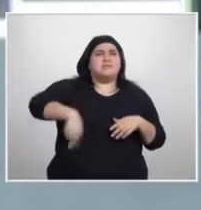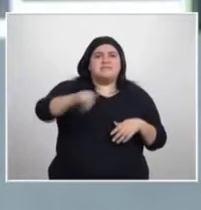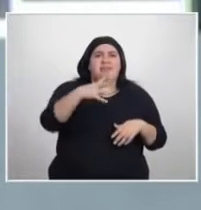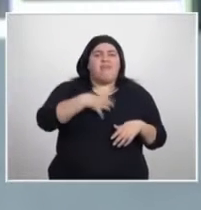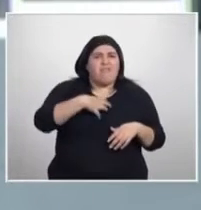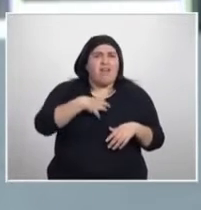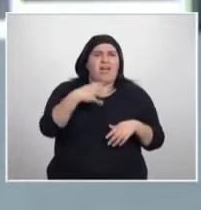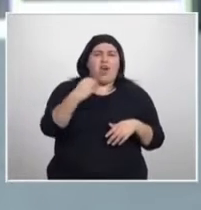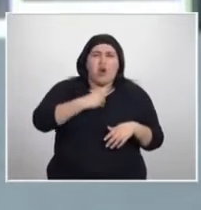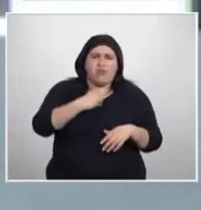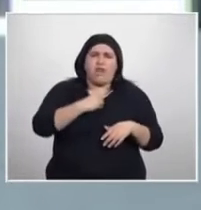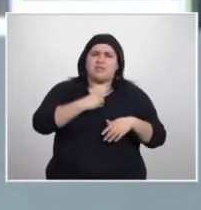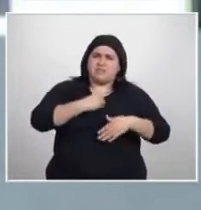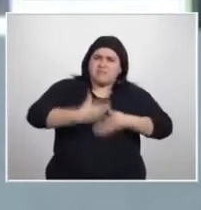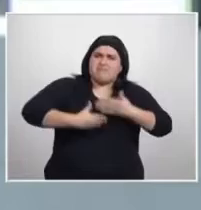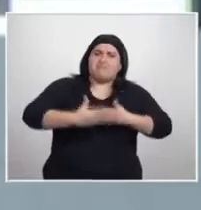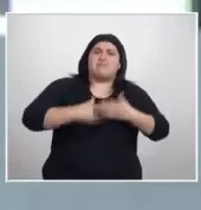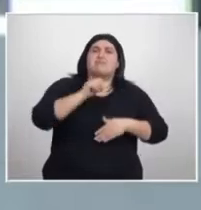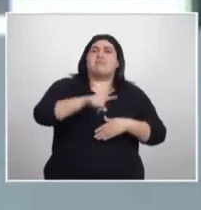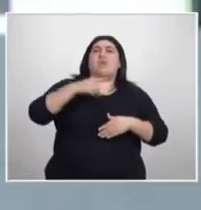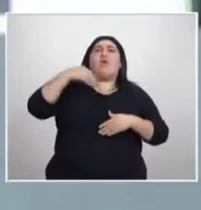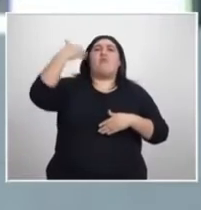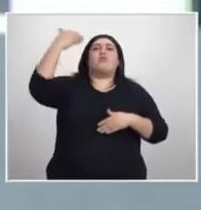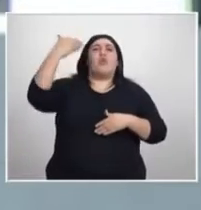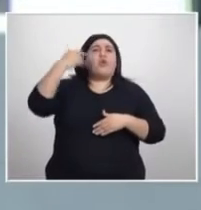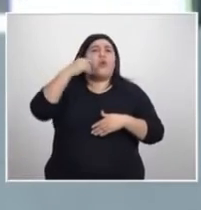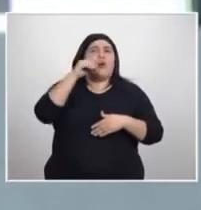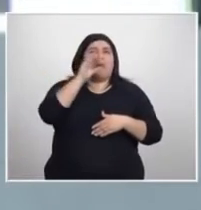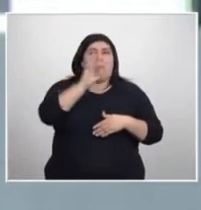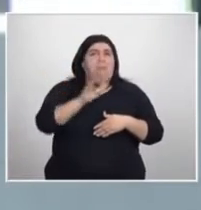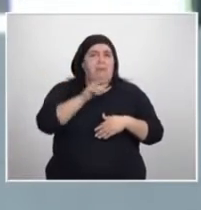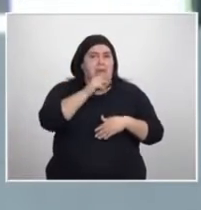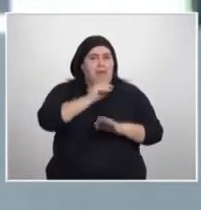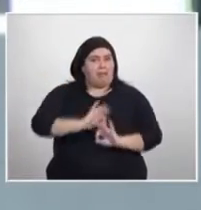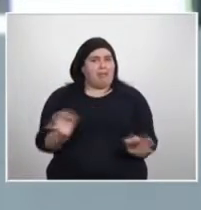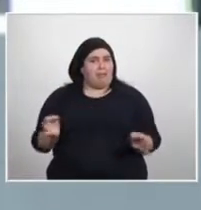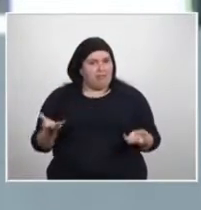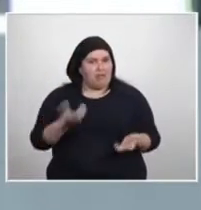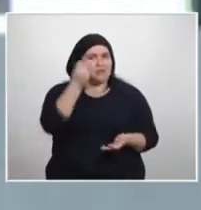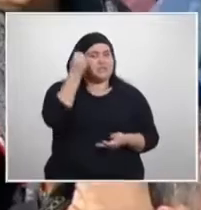esperanza y un pedacito de su futuro en algo que nunca pasaba. Por eso